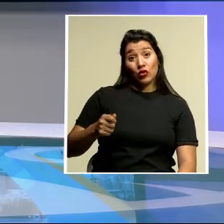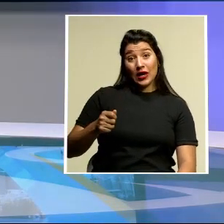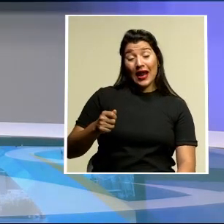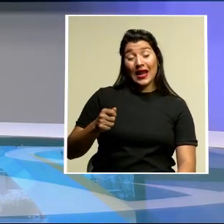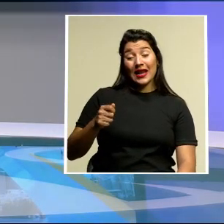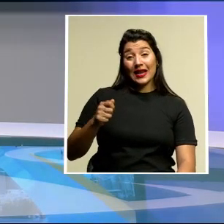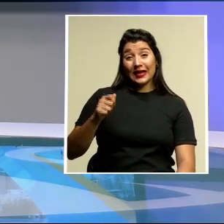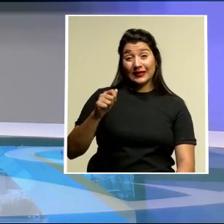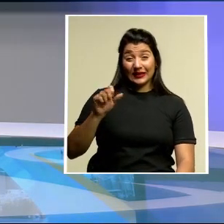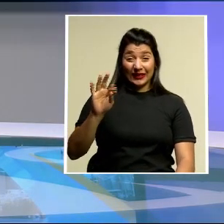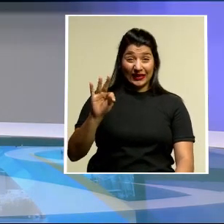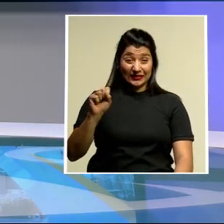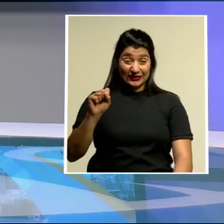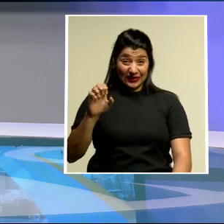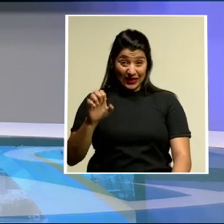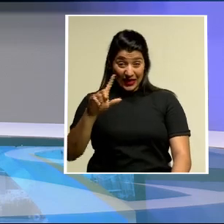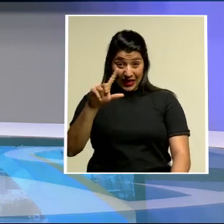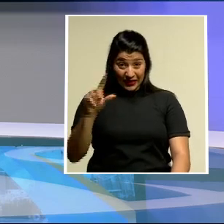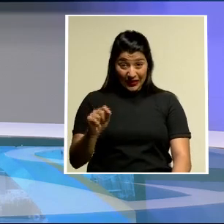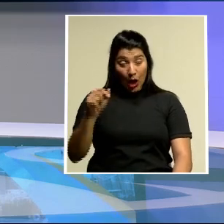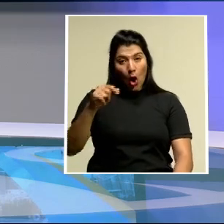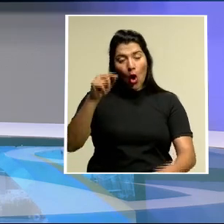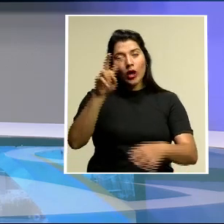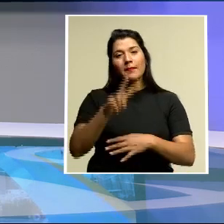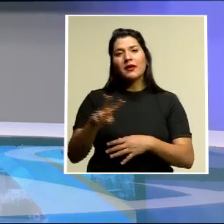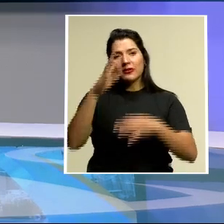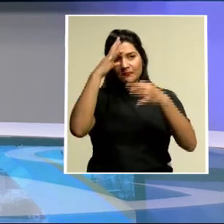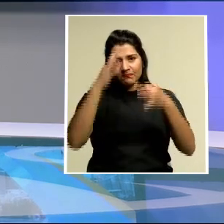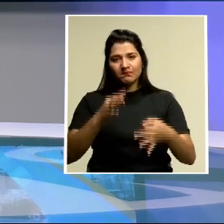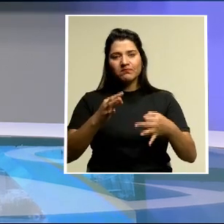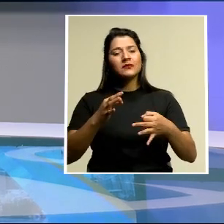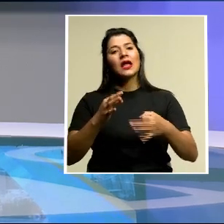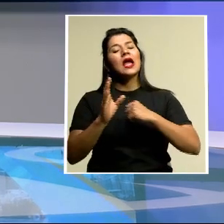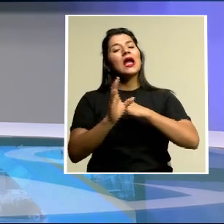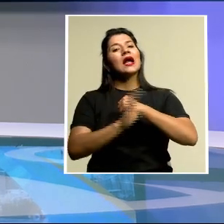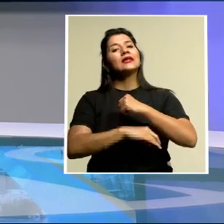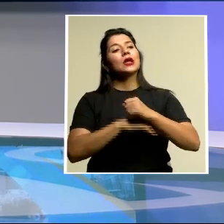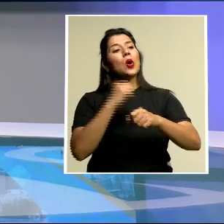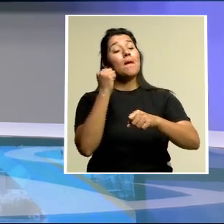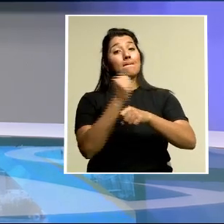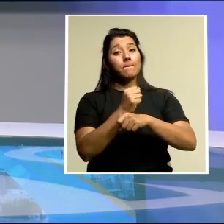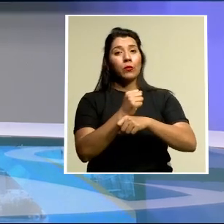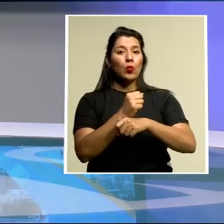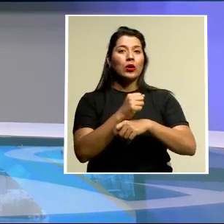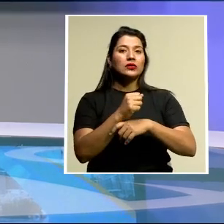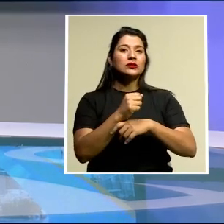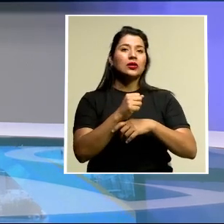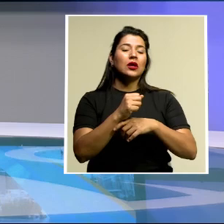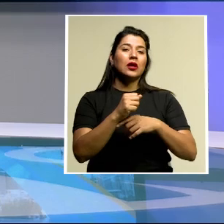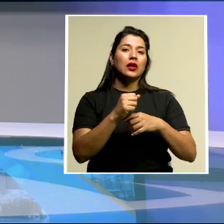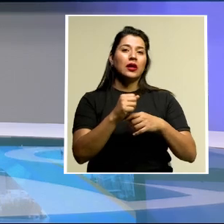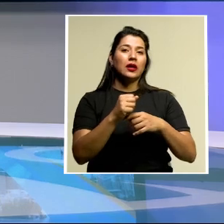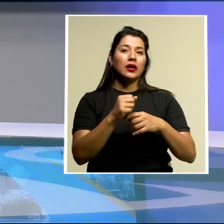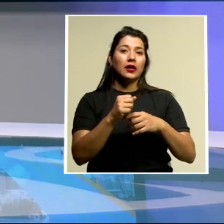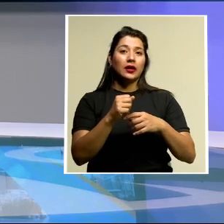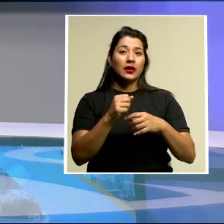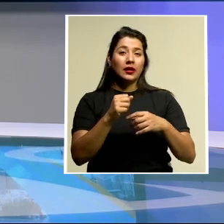entre ellos 6 aspirantes a la presidencia, acusándolos de conspirar para derrocarlo con ayuda de